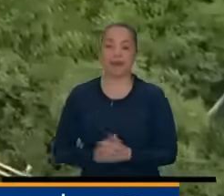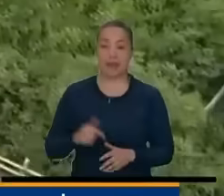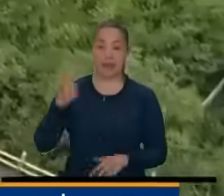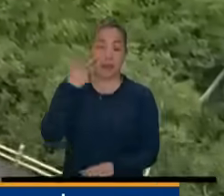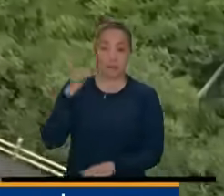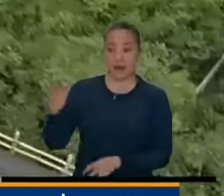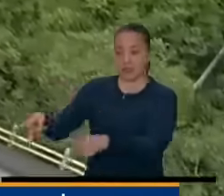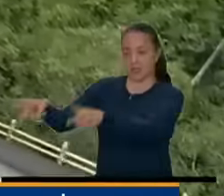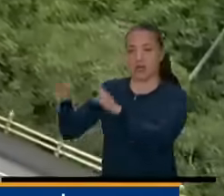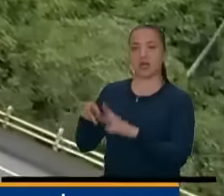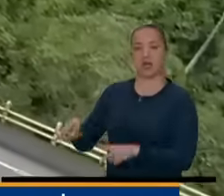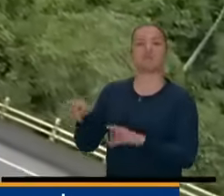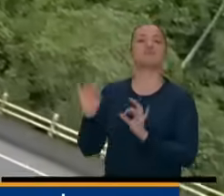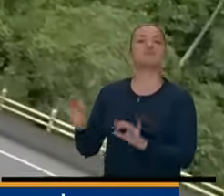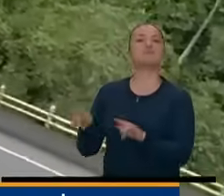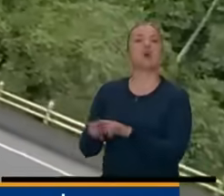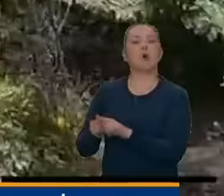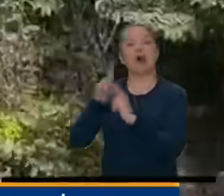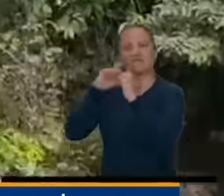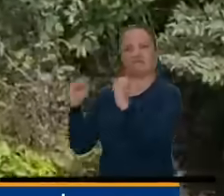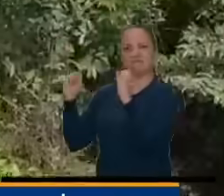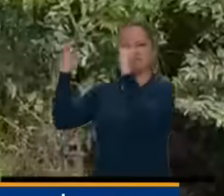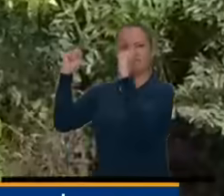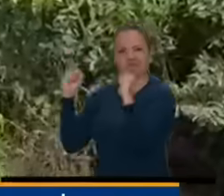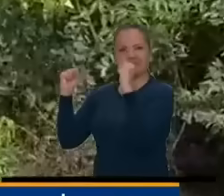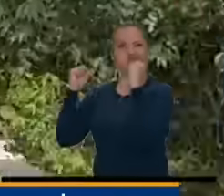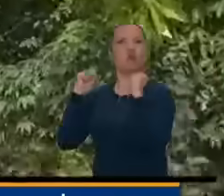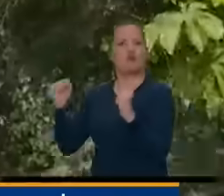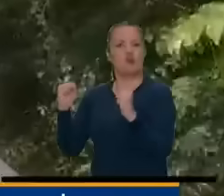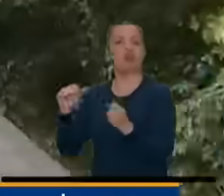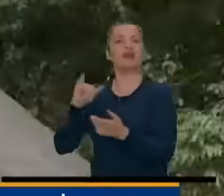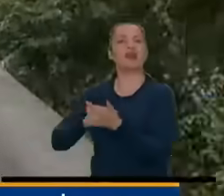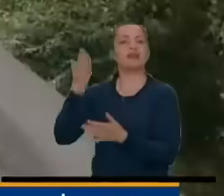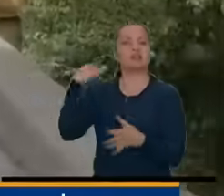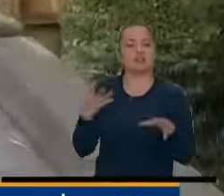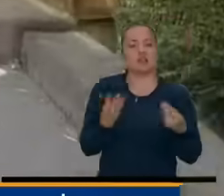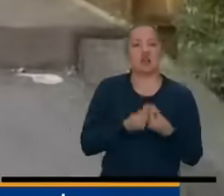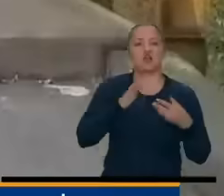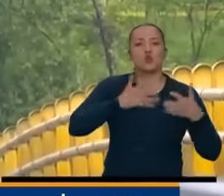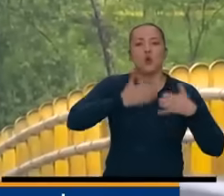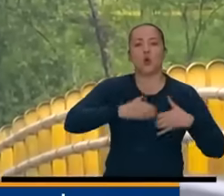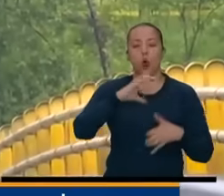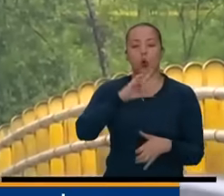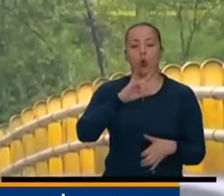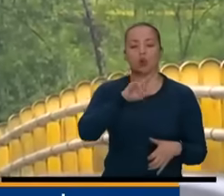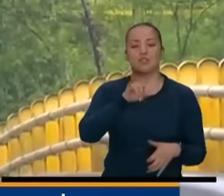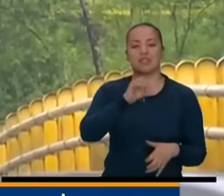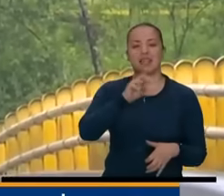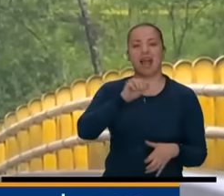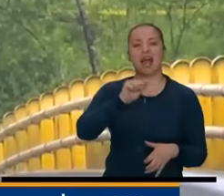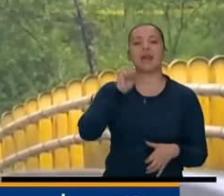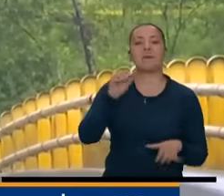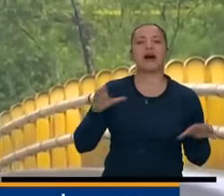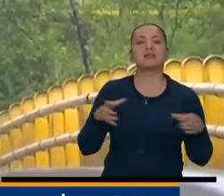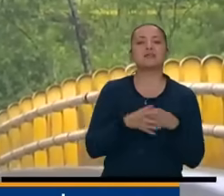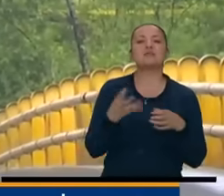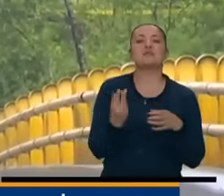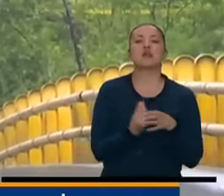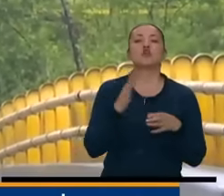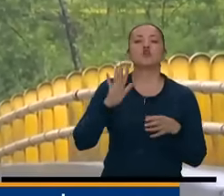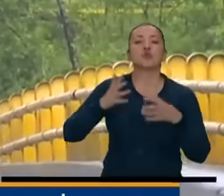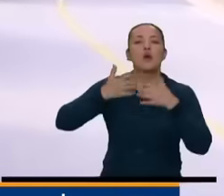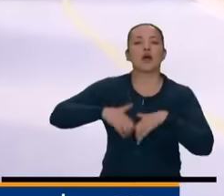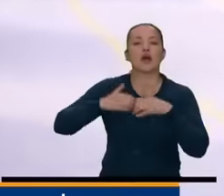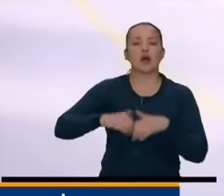Los Grillos era una estructura sólida que fue construida por el consorcio Cusiana, conformado en un 60% por la